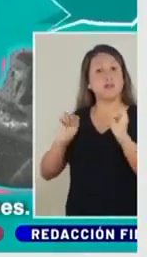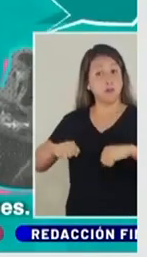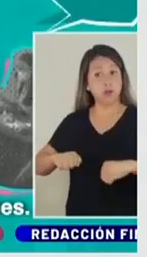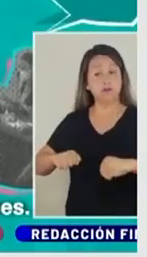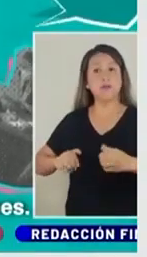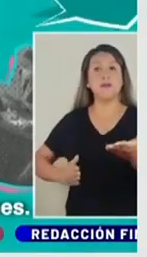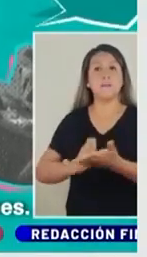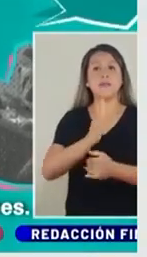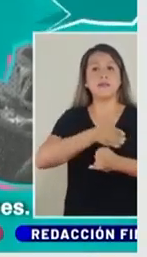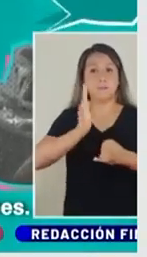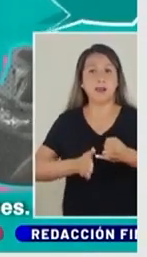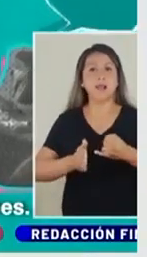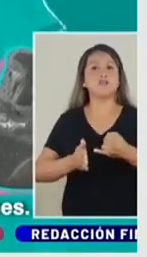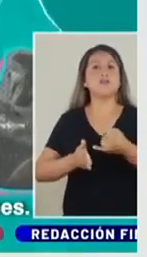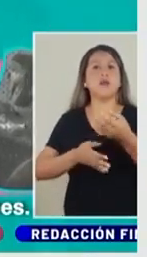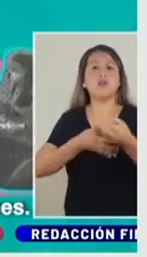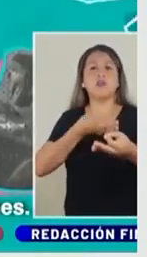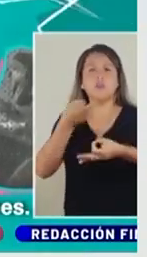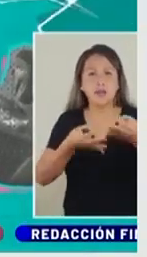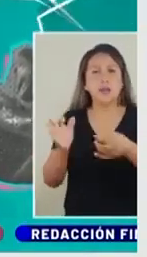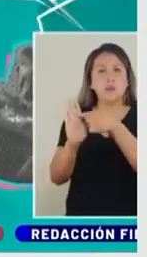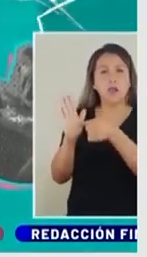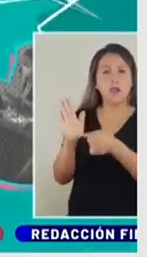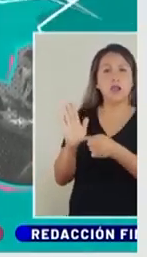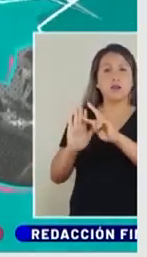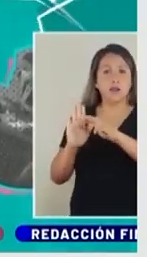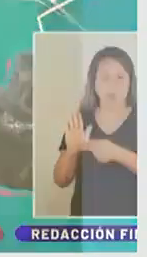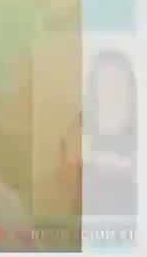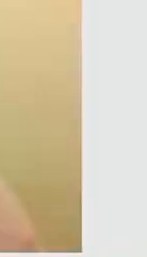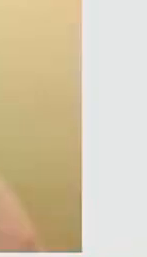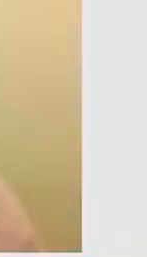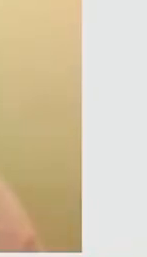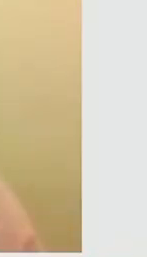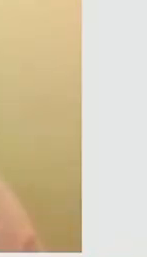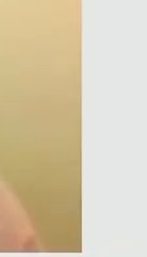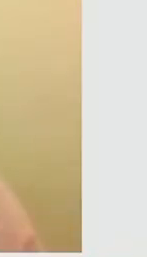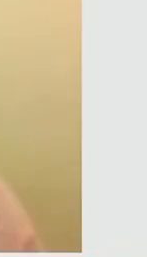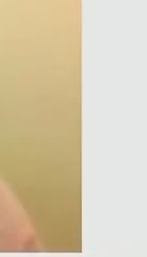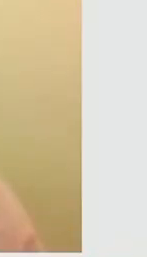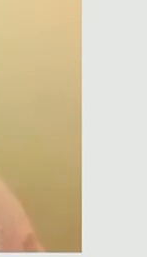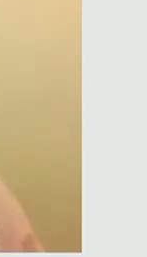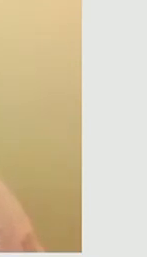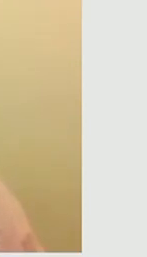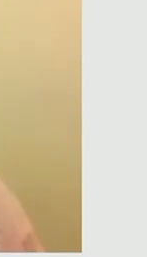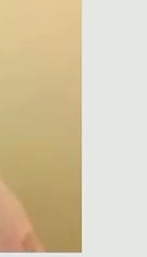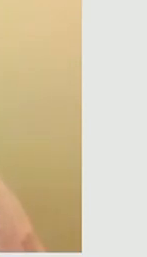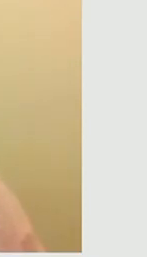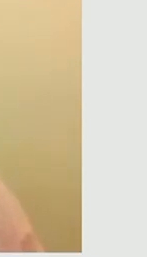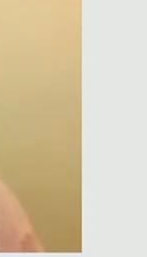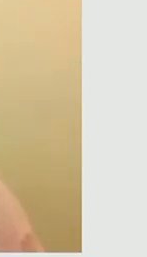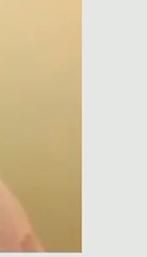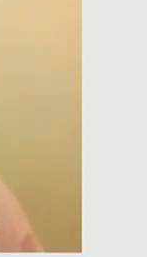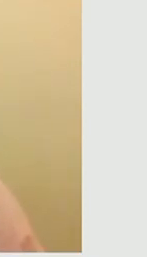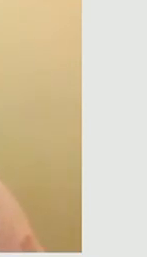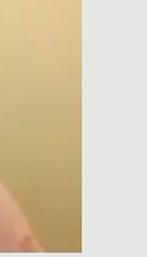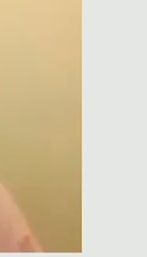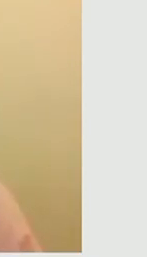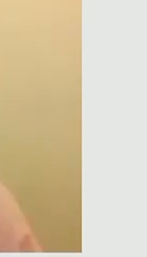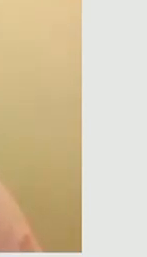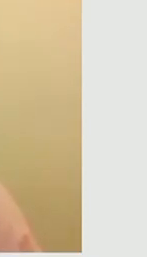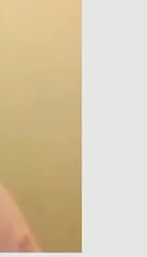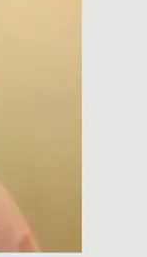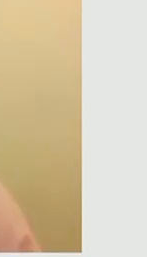Entonces, todavía hay tiempo para precisar y es necesario avanzar en precisar, por ejemplo, acotar o explicar algunas cosas de